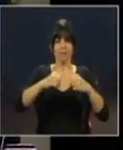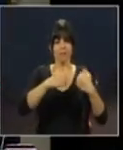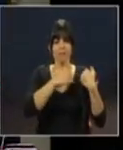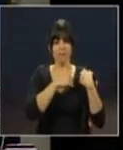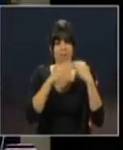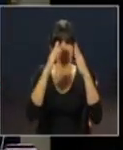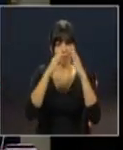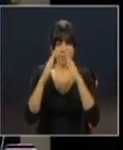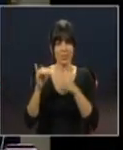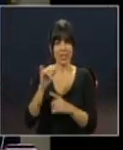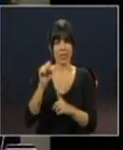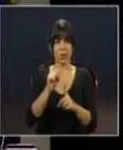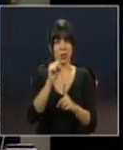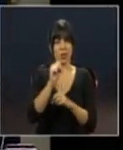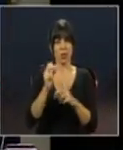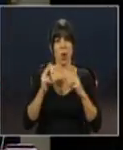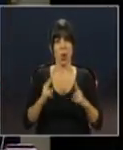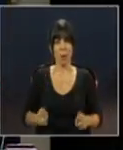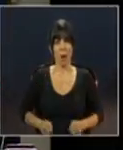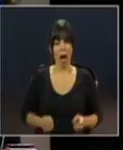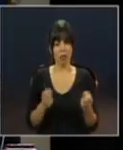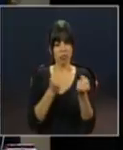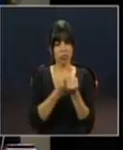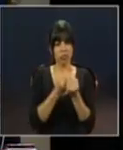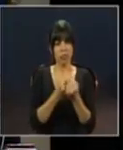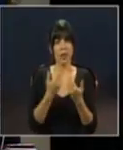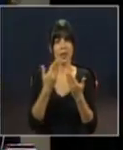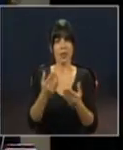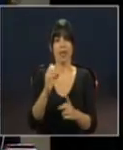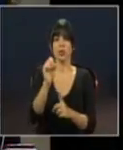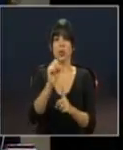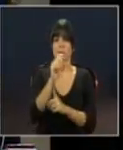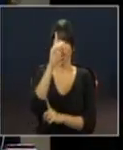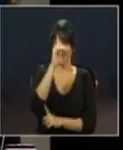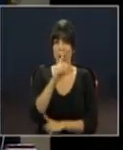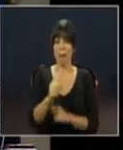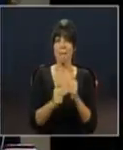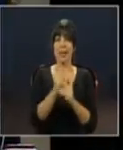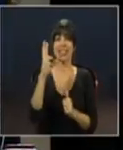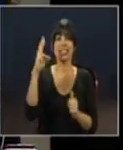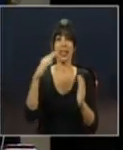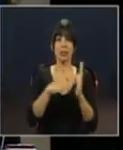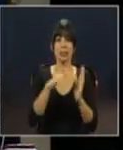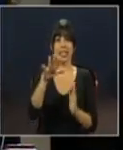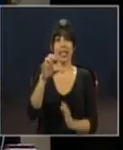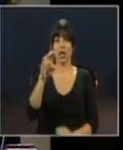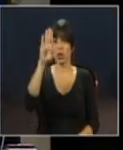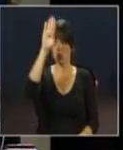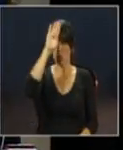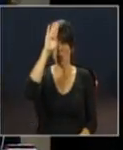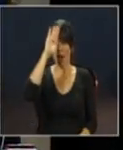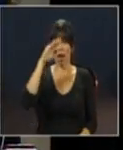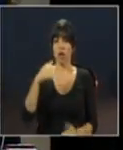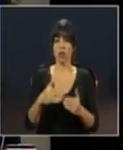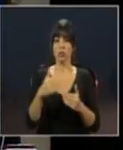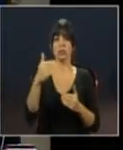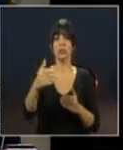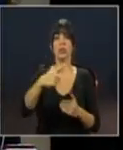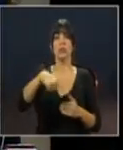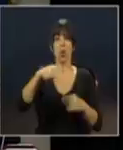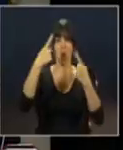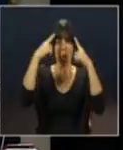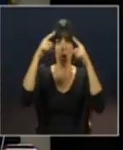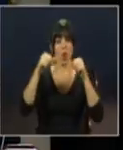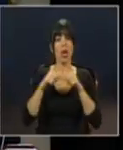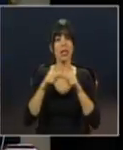crisis humanitaria y logró brindarle las condiciones dignas a más de 6.500 cubanos, quienes eventualmente lograron continuar